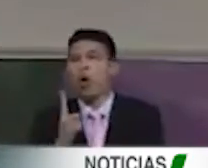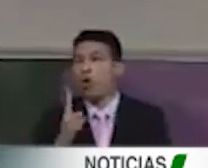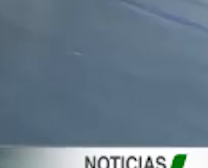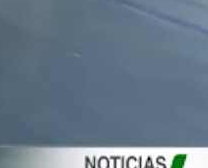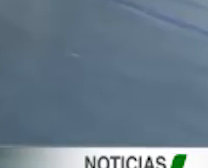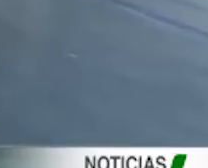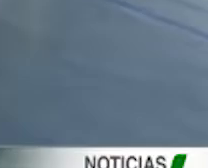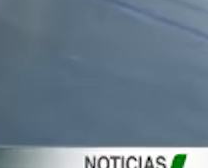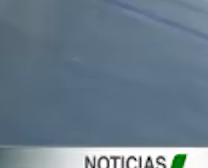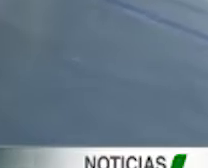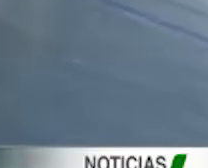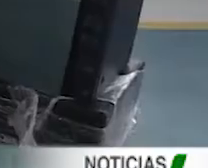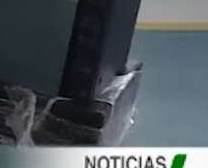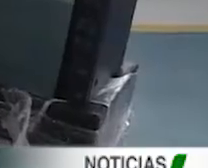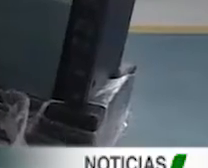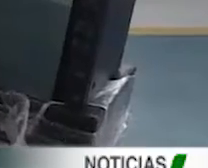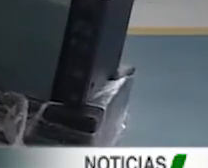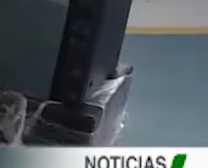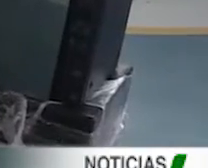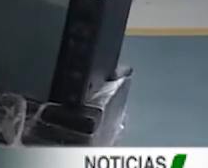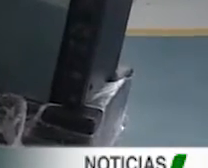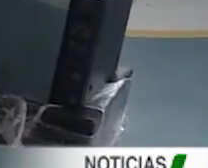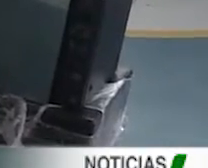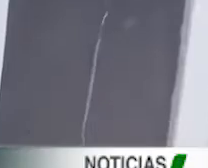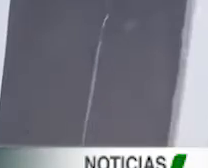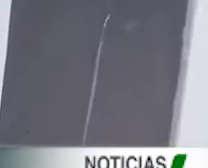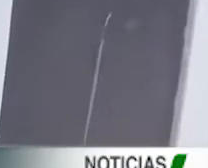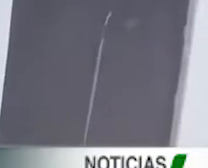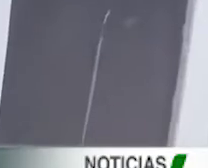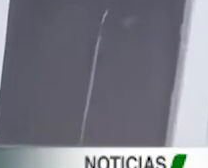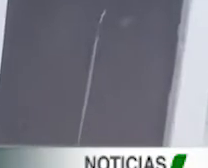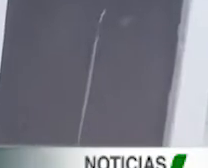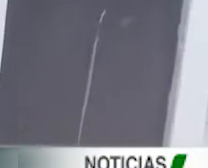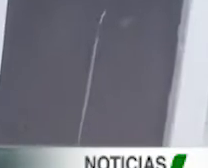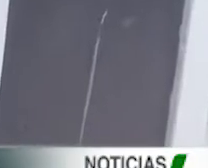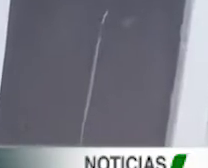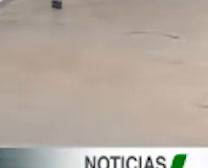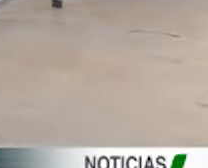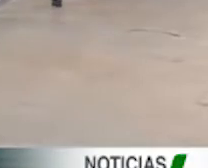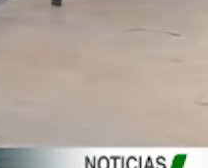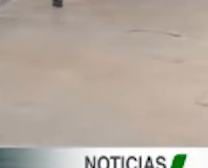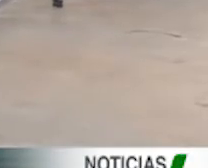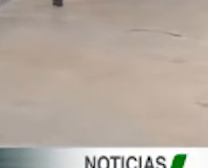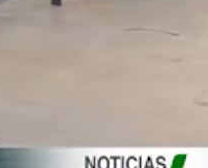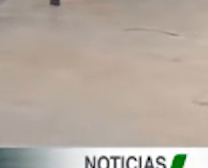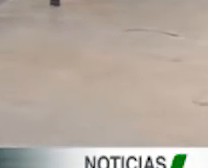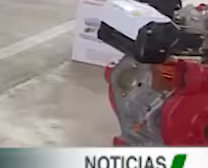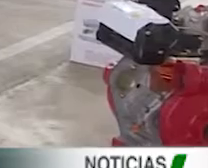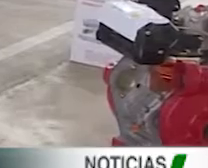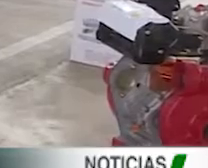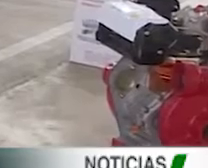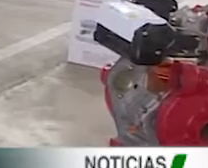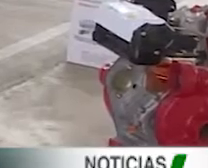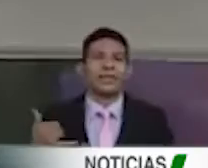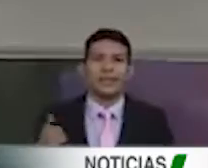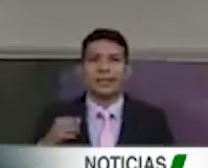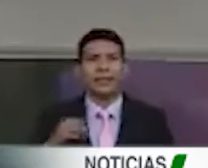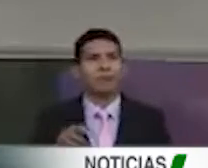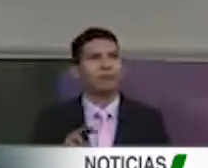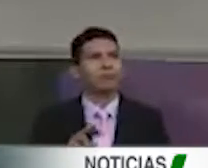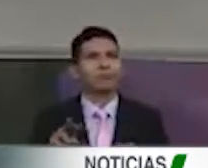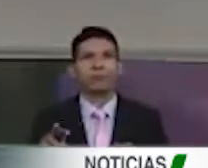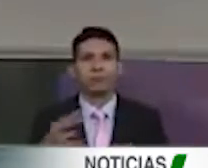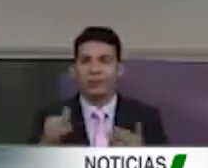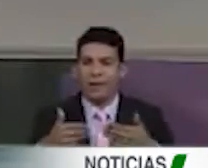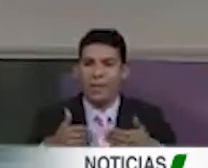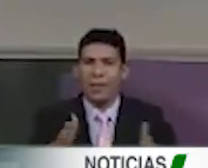y exclusivamente para los emprendimientos de ese municipio. Así que, no, felices de ver que ya